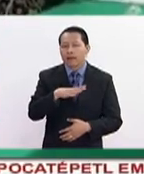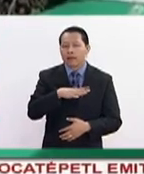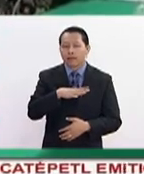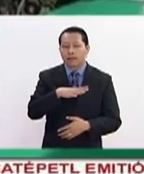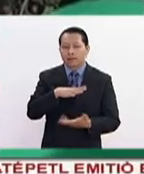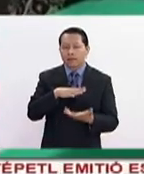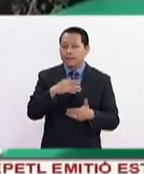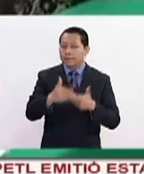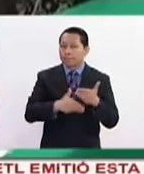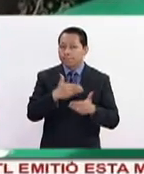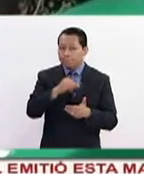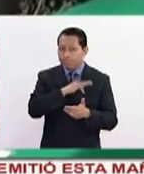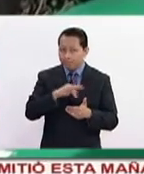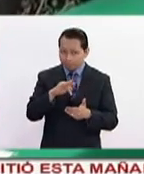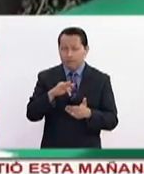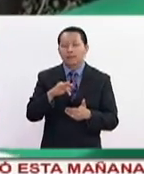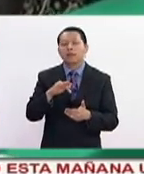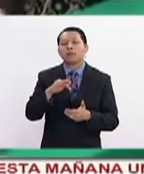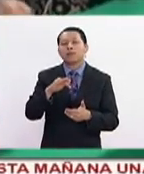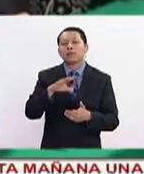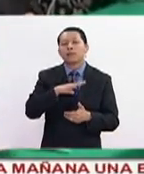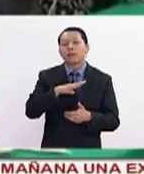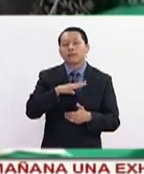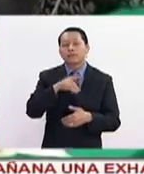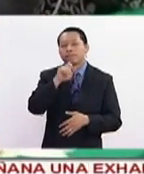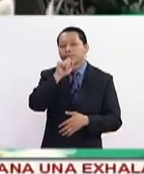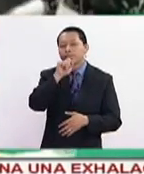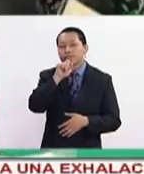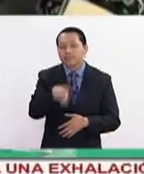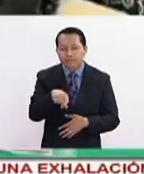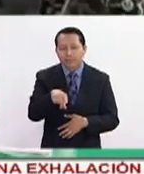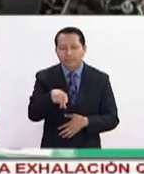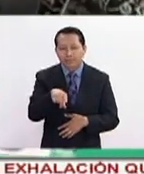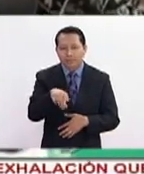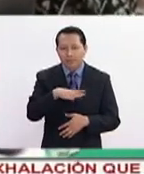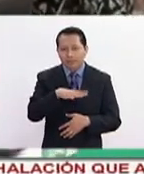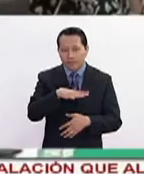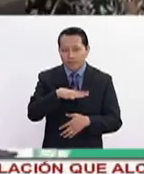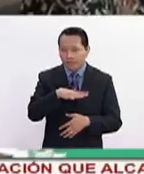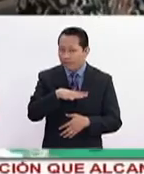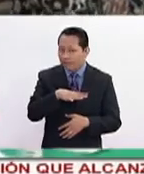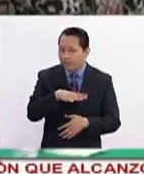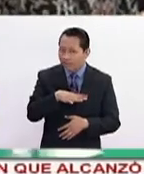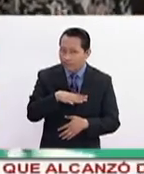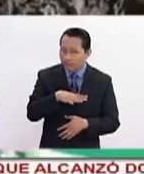por supuesto, la calidad de jefe de la administración pública,